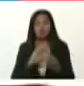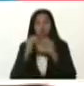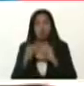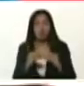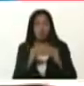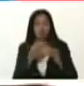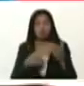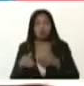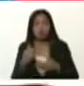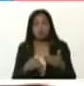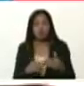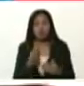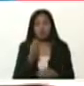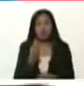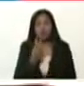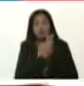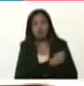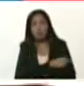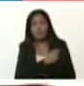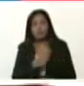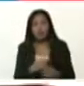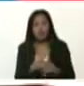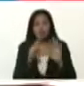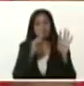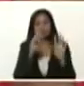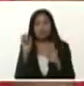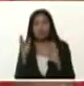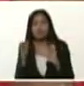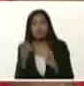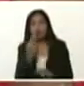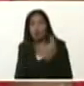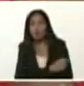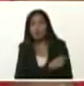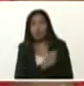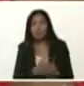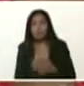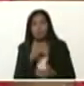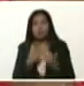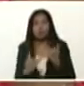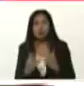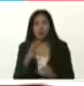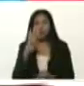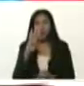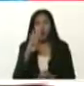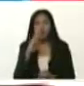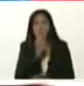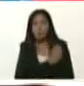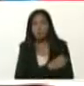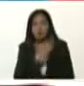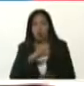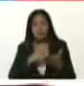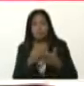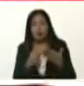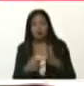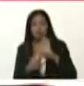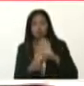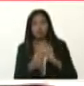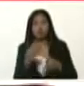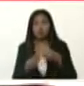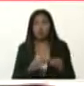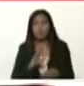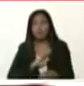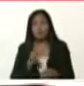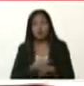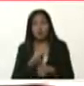críticos en los hospitales, de 60 hospitales, y la culminación de 4 hospitales. Aquí está el plan, pues. Lo hicieron los